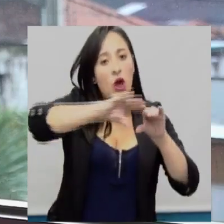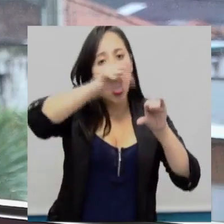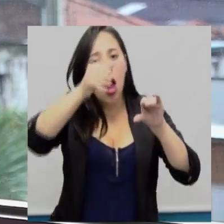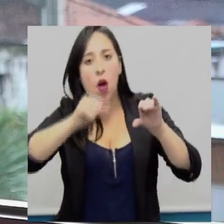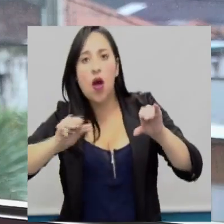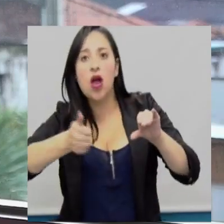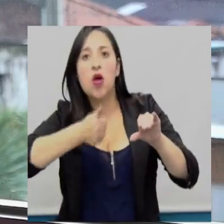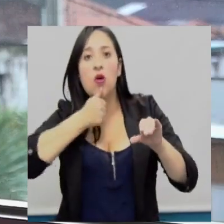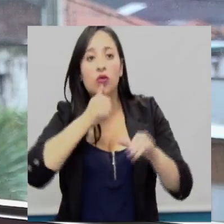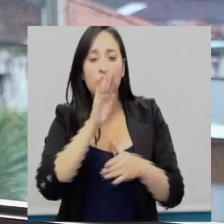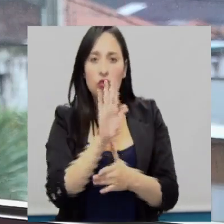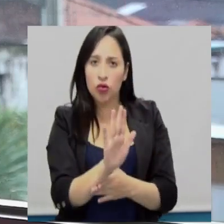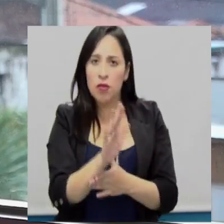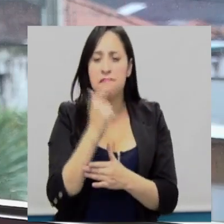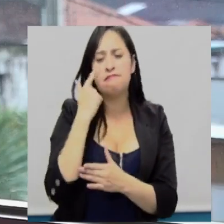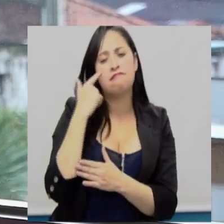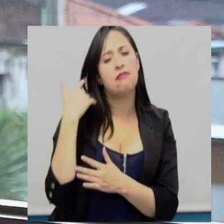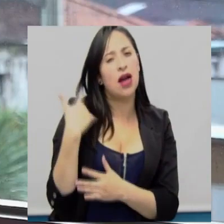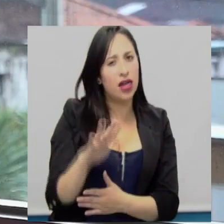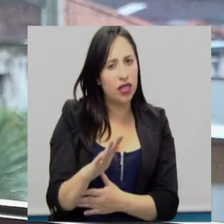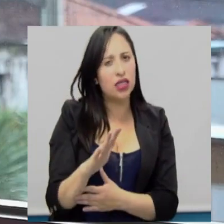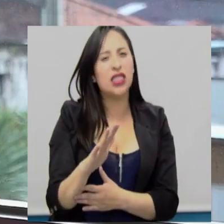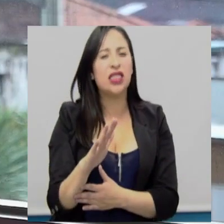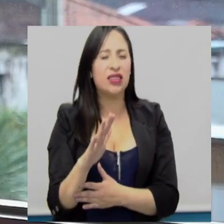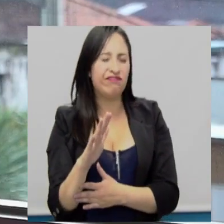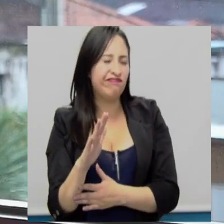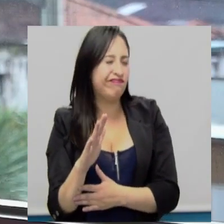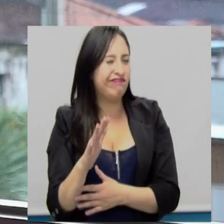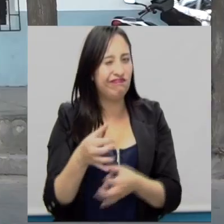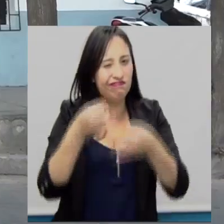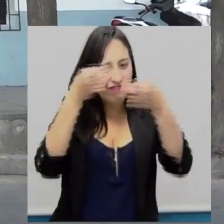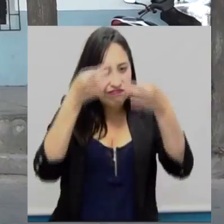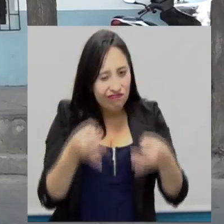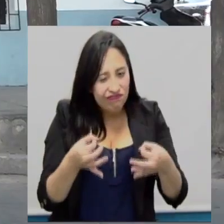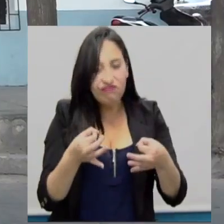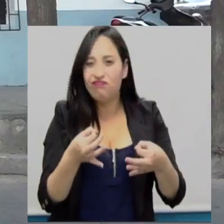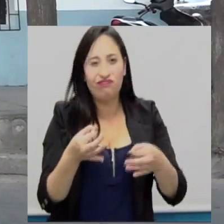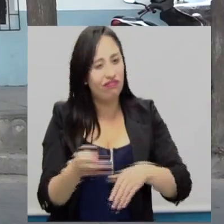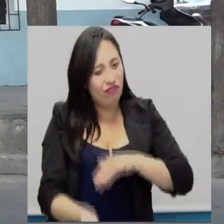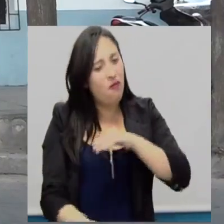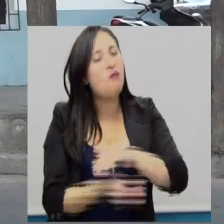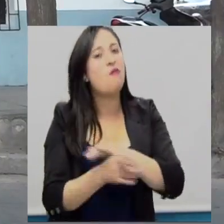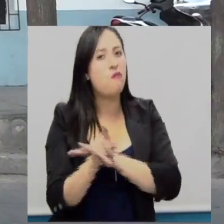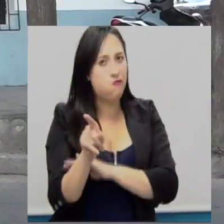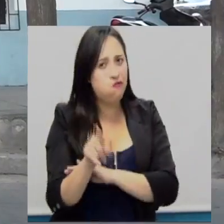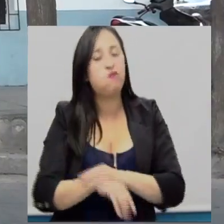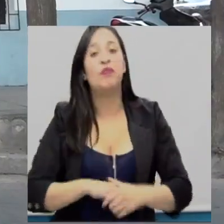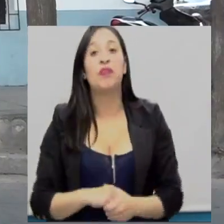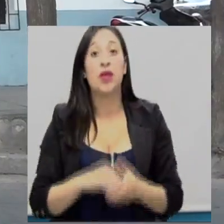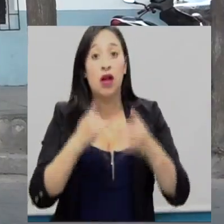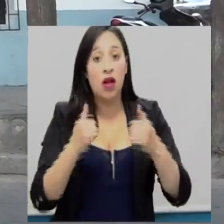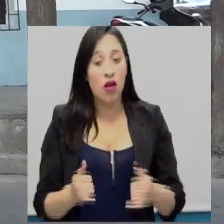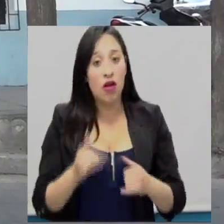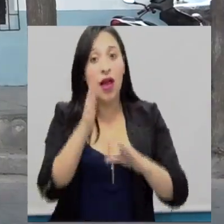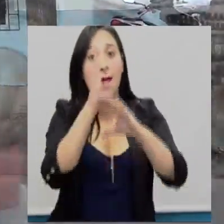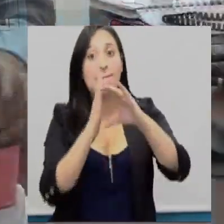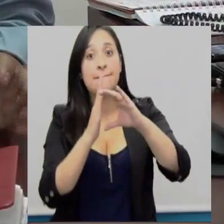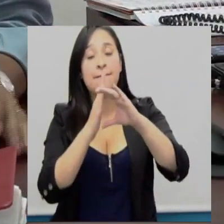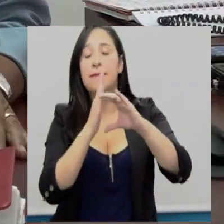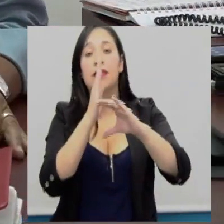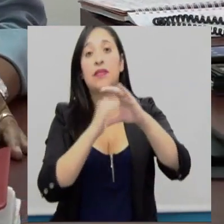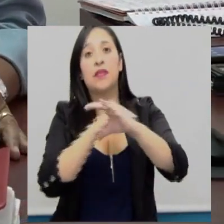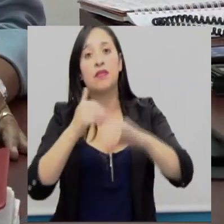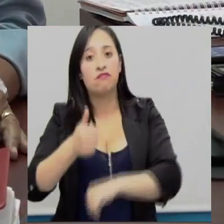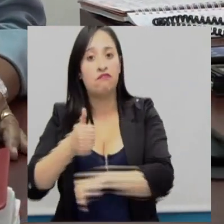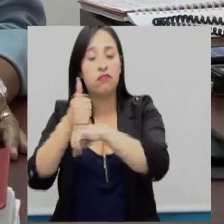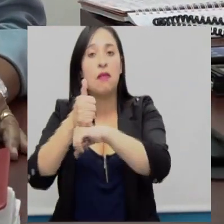acueducto y alcantarillado por presuntas irregularidades. La gerencia del Magdalena está investigando